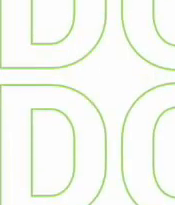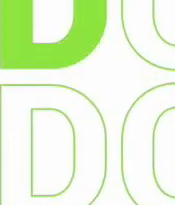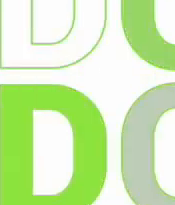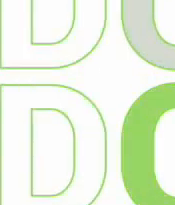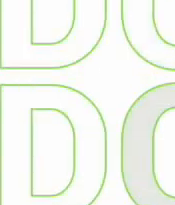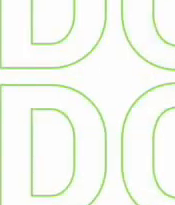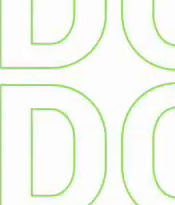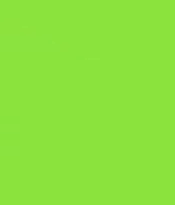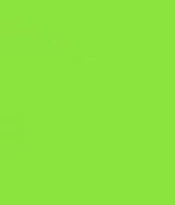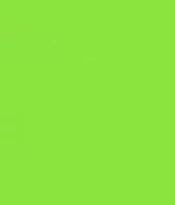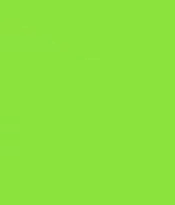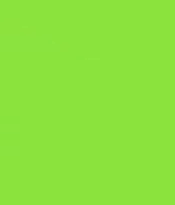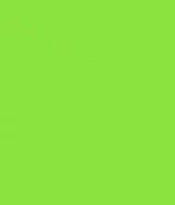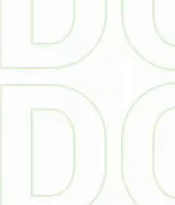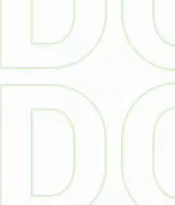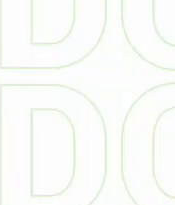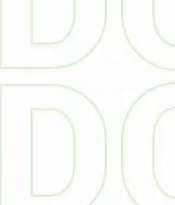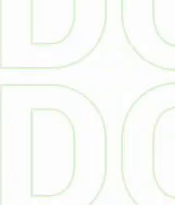Sigue viendo.